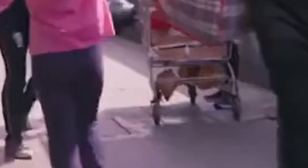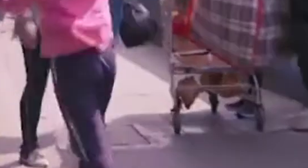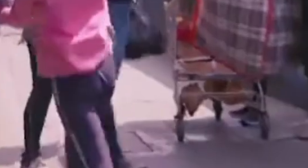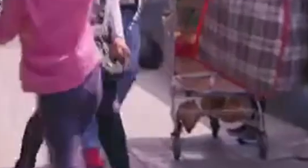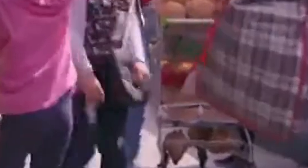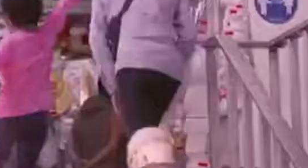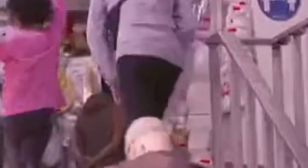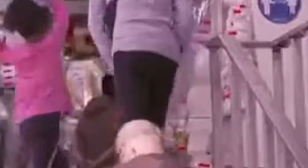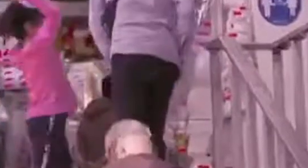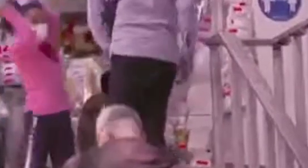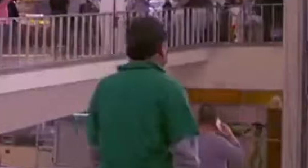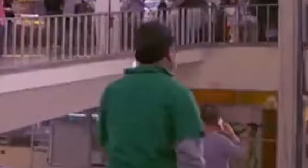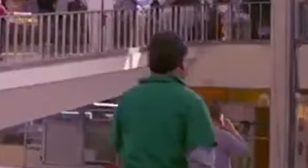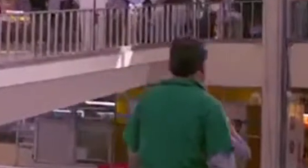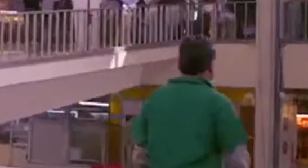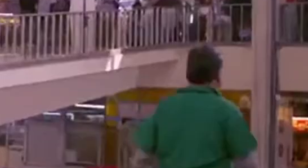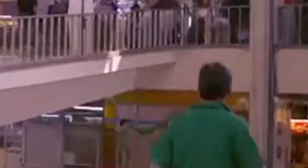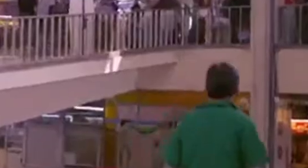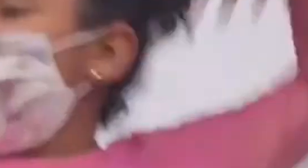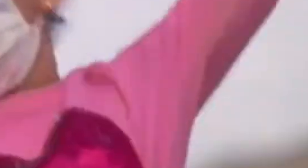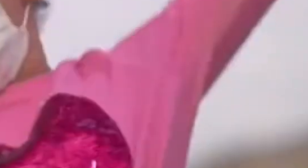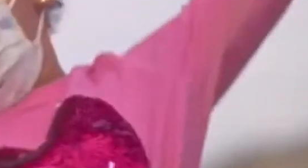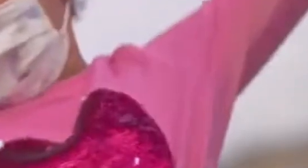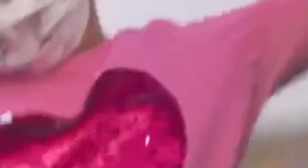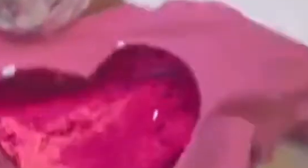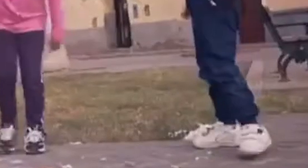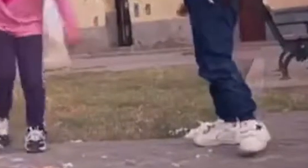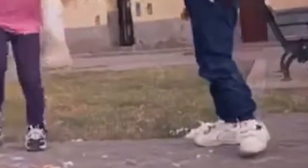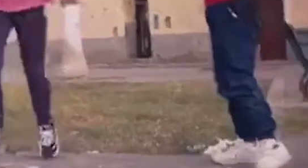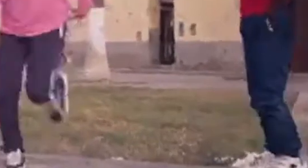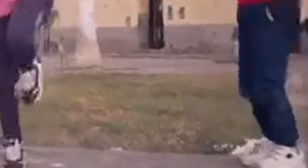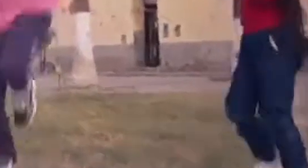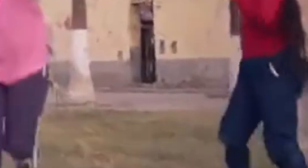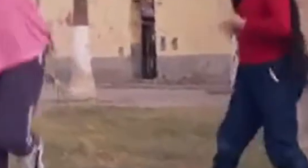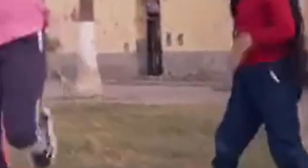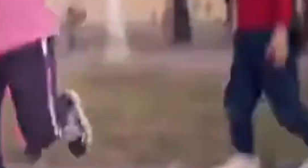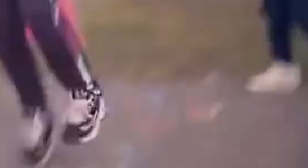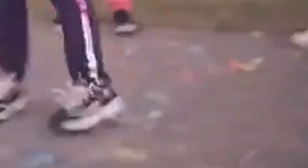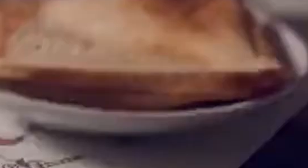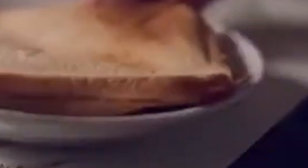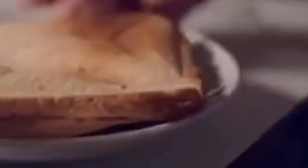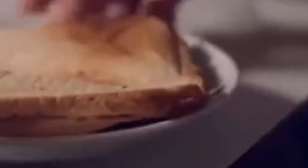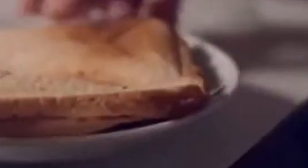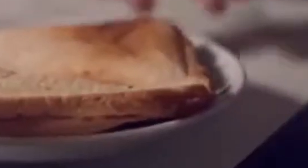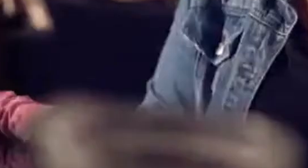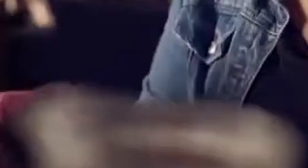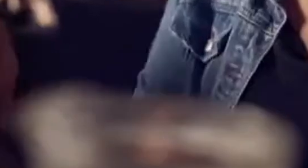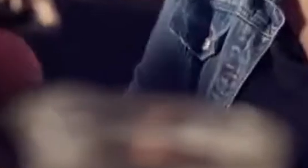they are. Make your smile shining